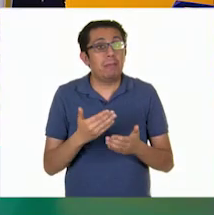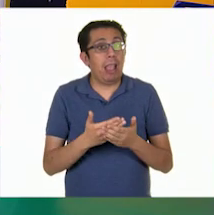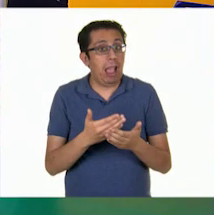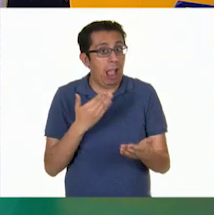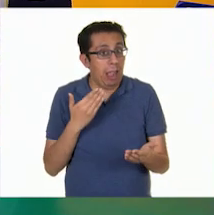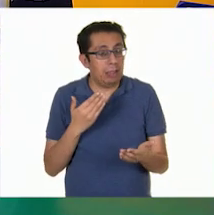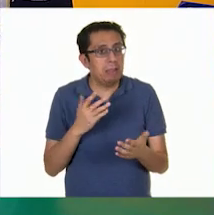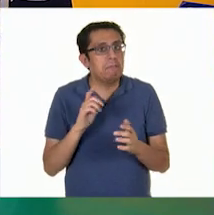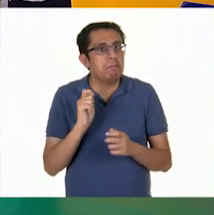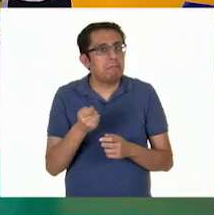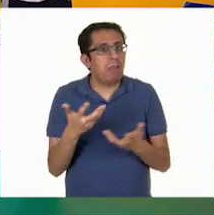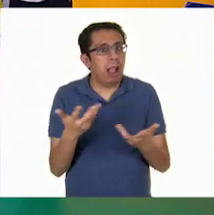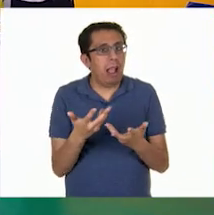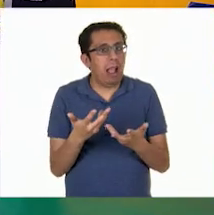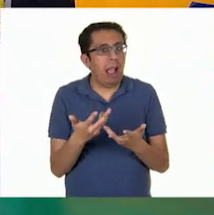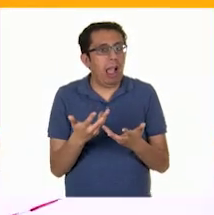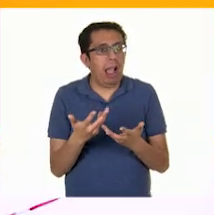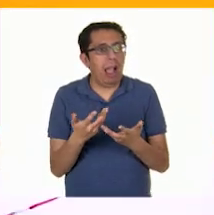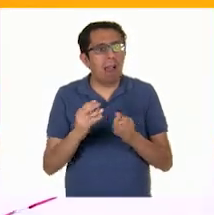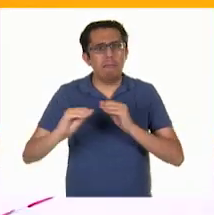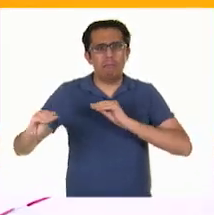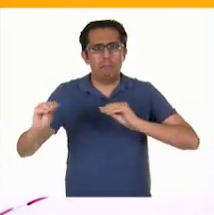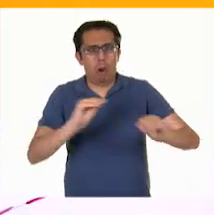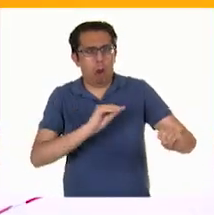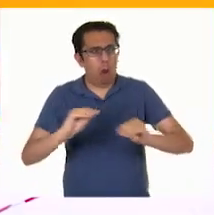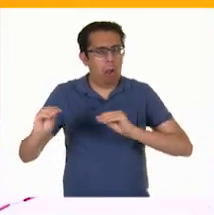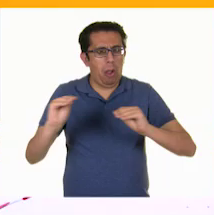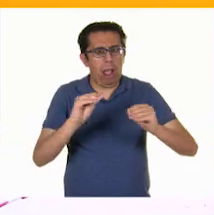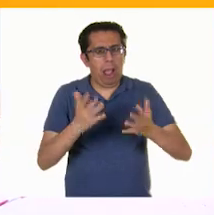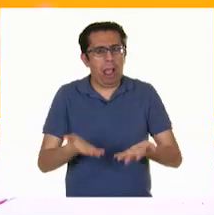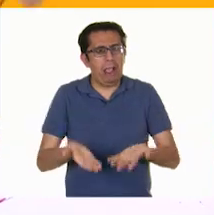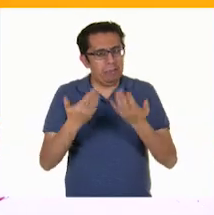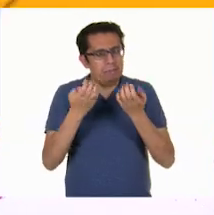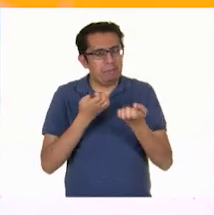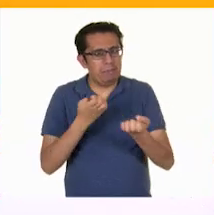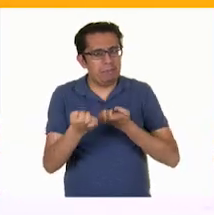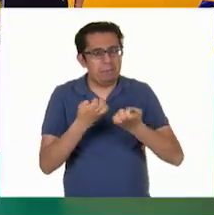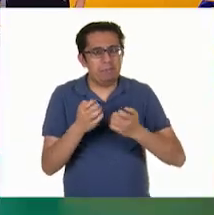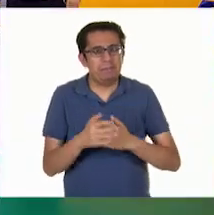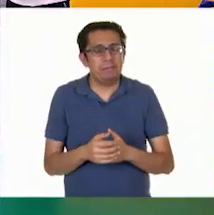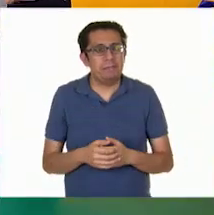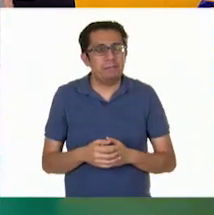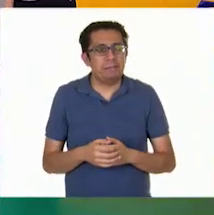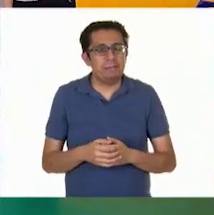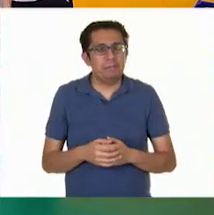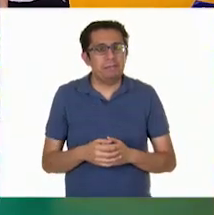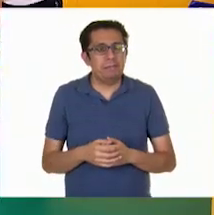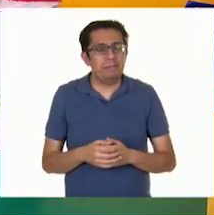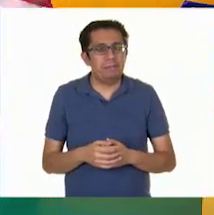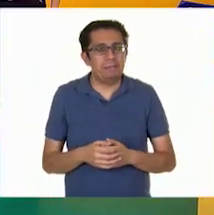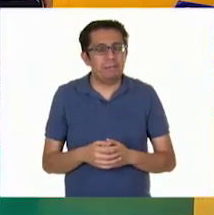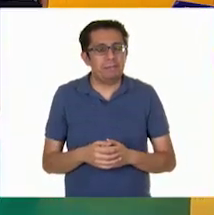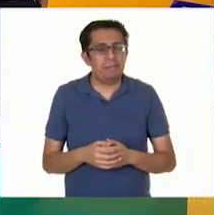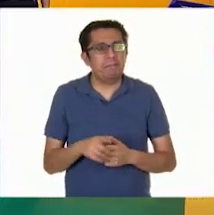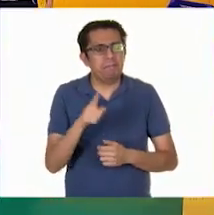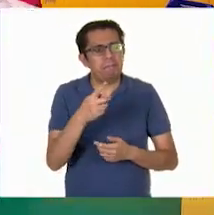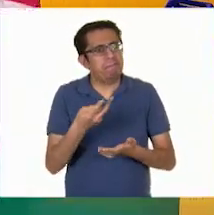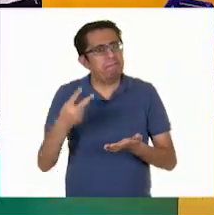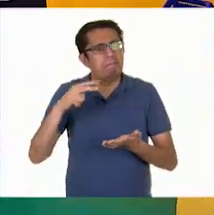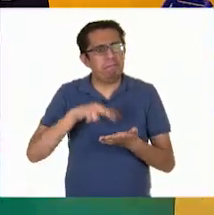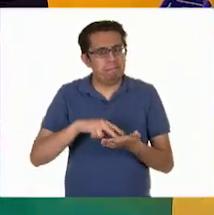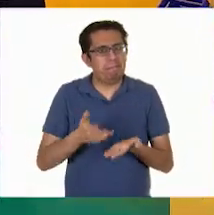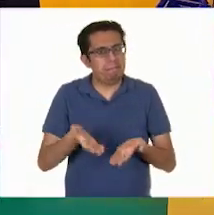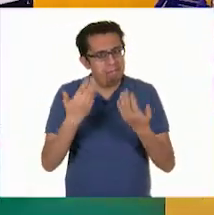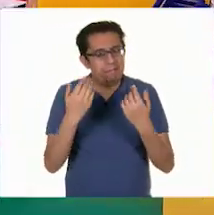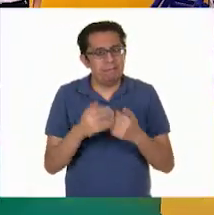vamos a hacer, Gloria? Ay, a estirarnos un poco, ¿no? Ay, ay, estuvo fuerte la clase. Levántense de sus asientos, niñas y